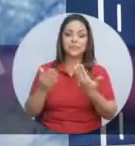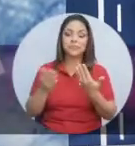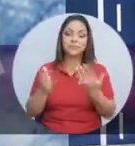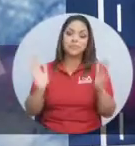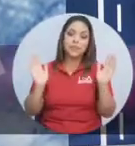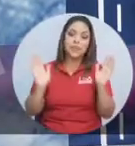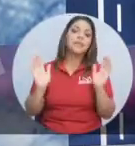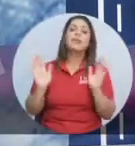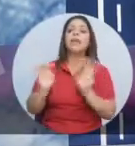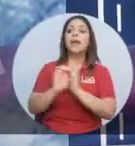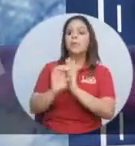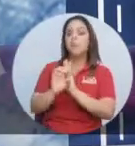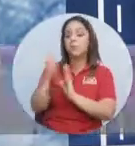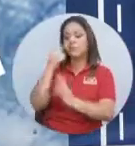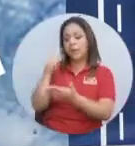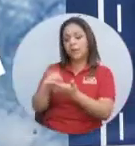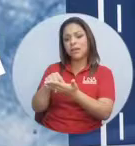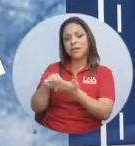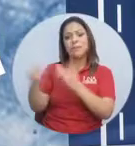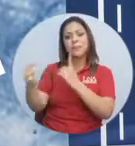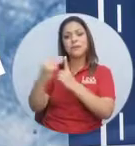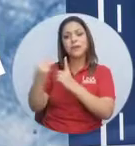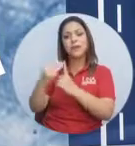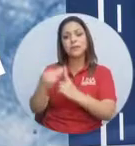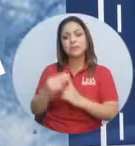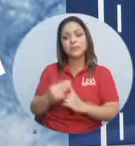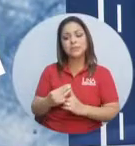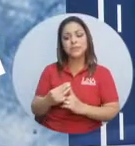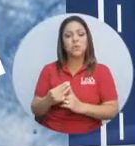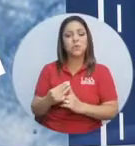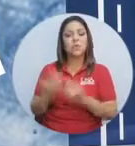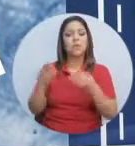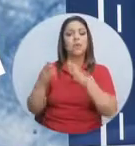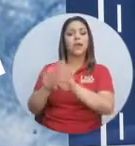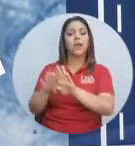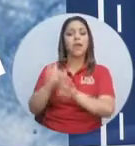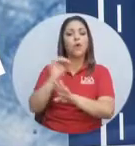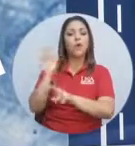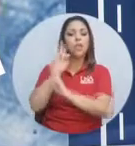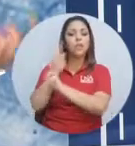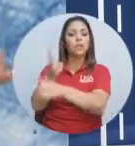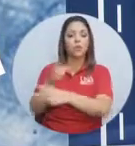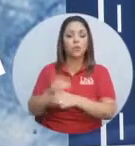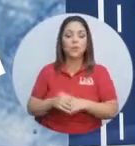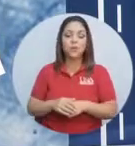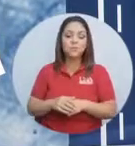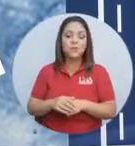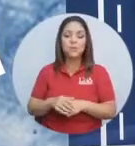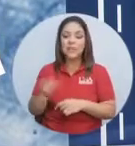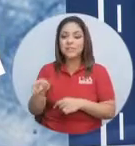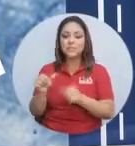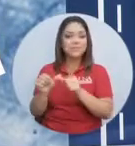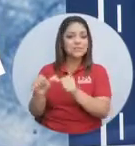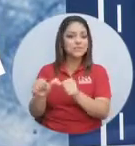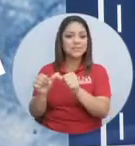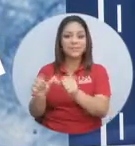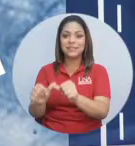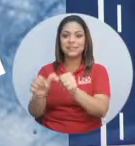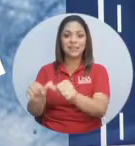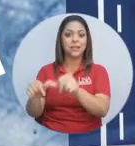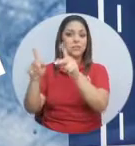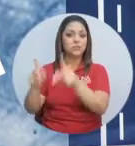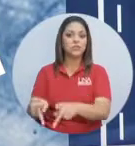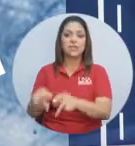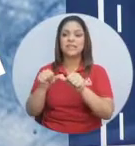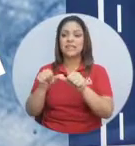bueno, me llegaron estos y estos mensajes, la verdad es que simplemente lo bloqueo, lo ignoro, pero eso no detiene a la persona abusadora, o sea, va a